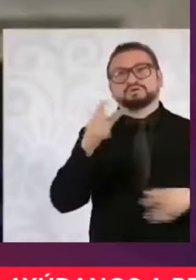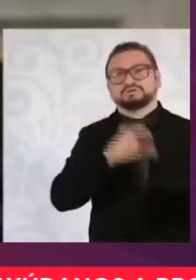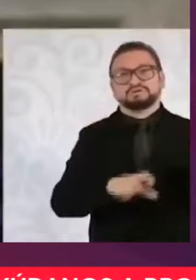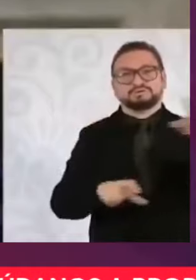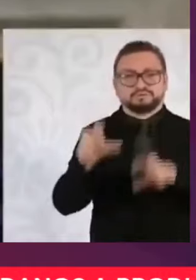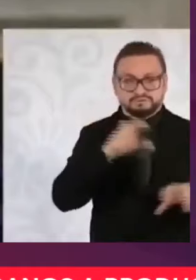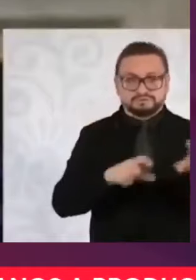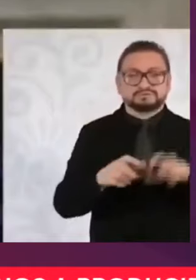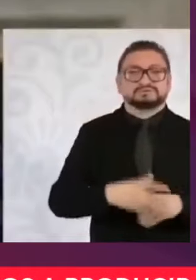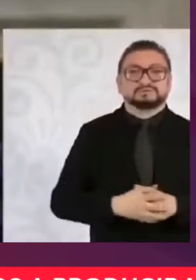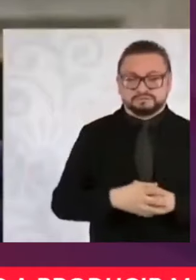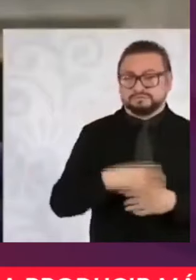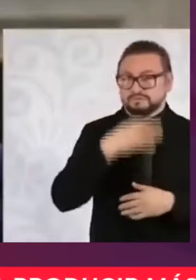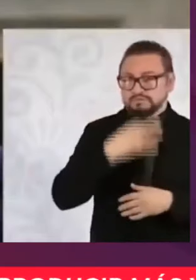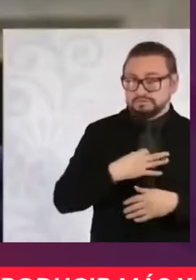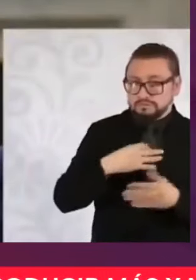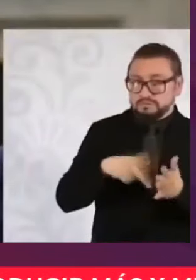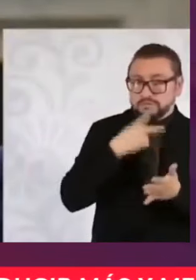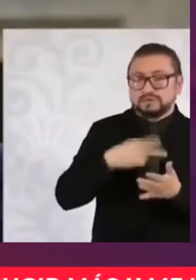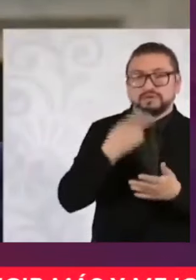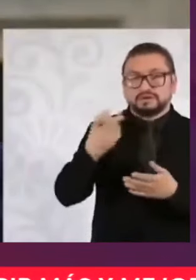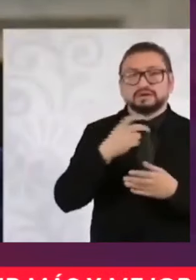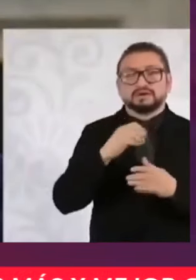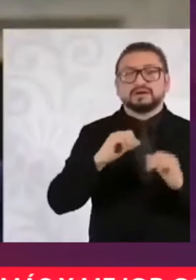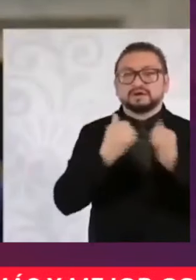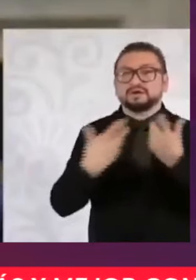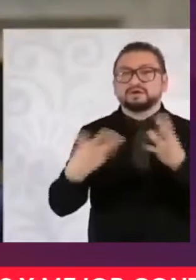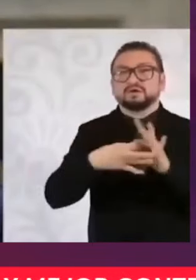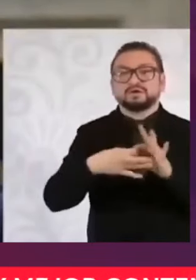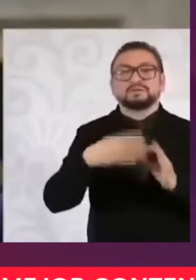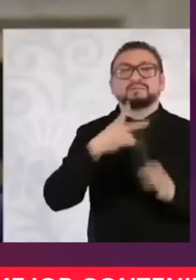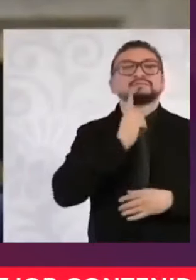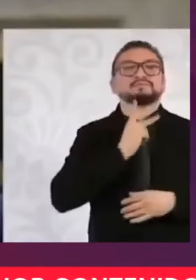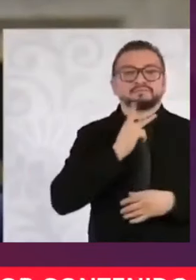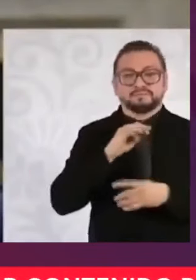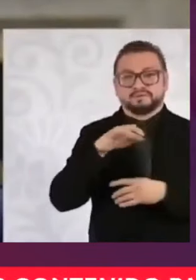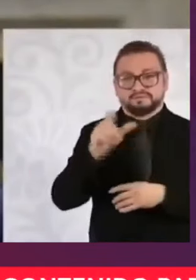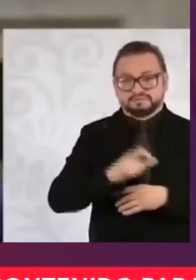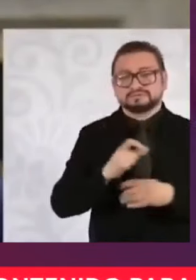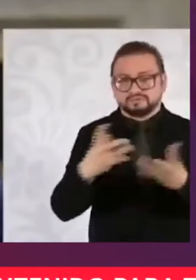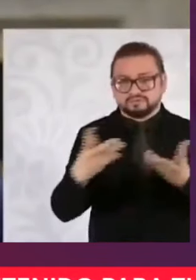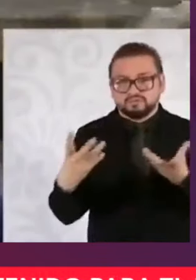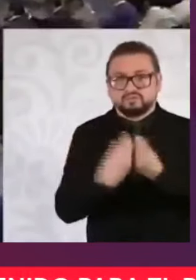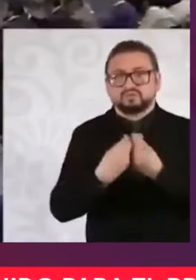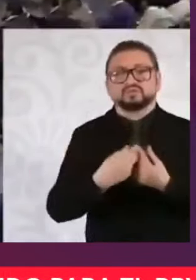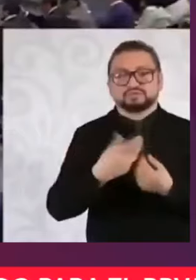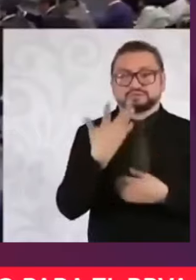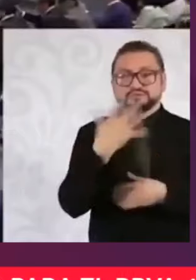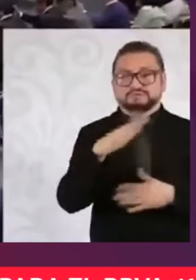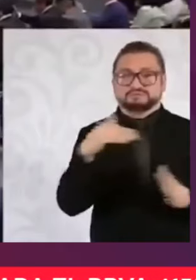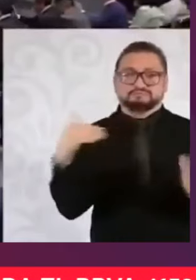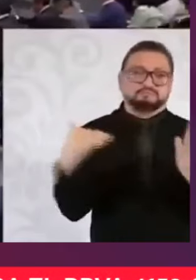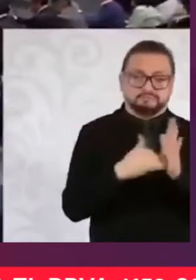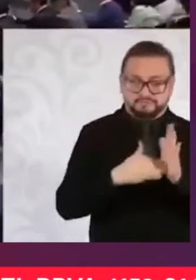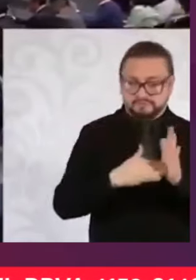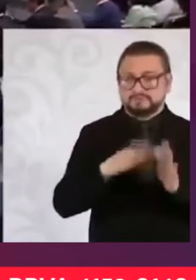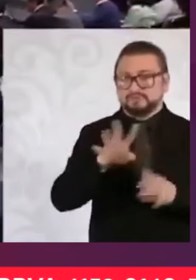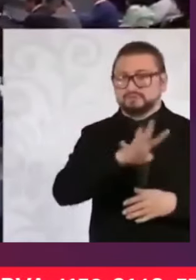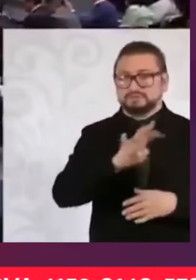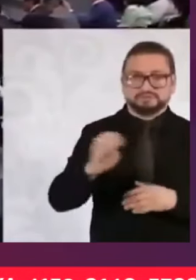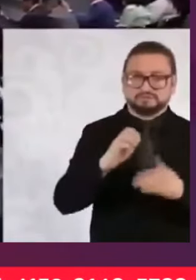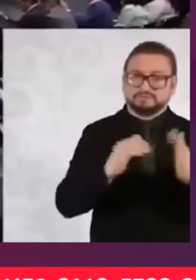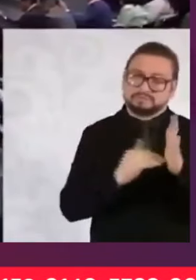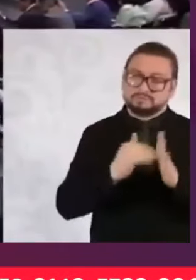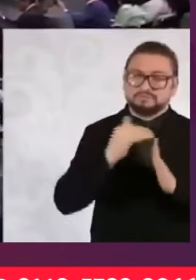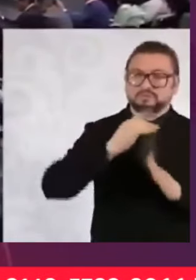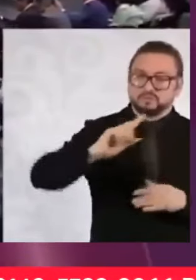hoy también nos ratificaron, que es en asociación con Pemex, que rebasa 10 mil 400 millones de dólares. Entonces